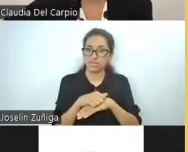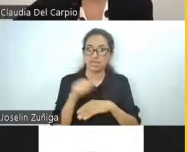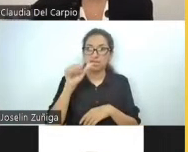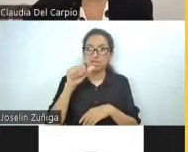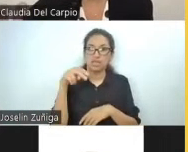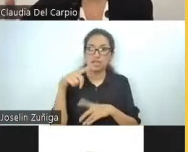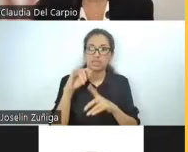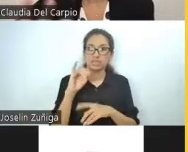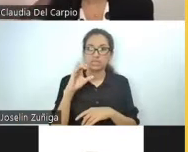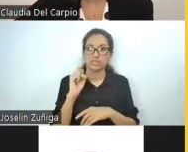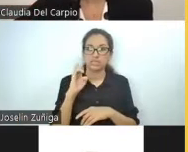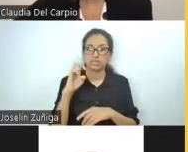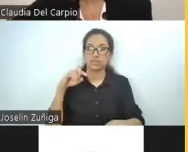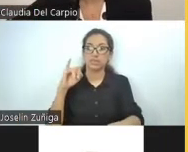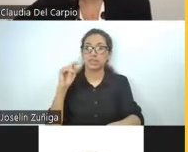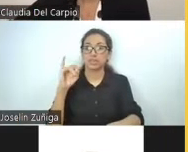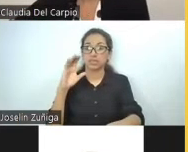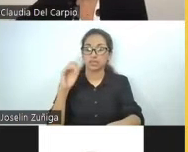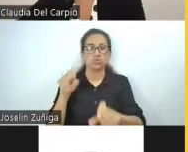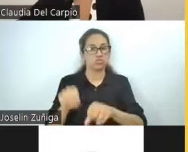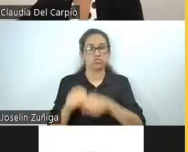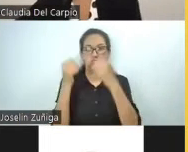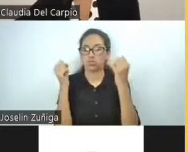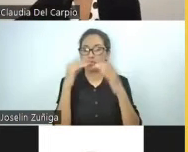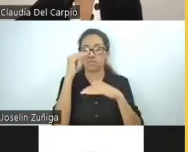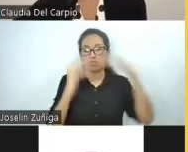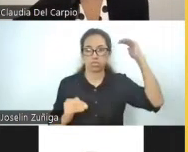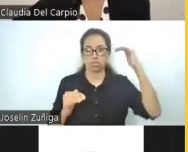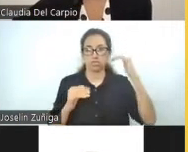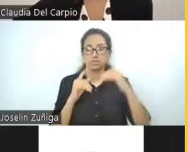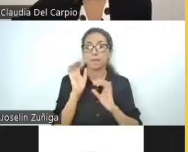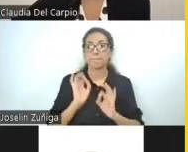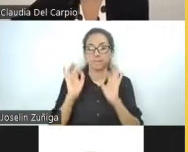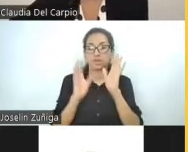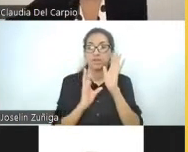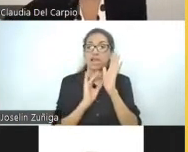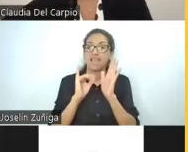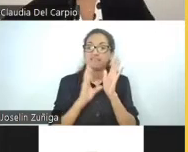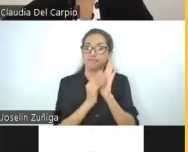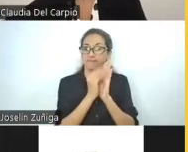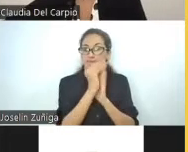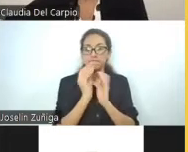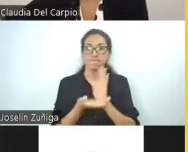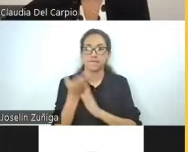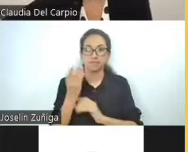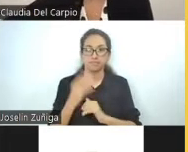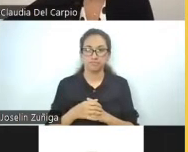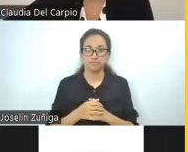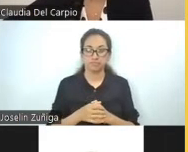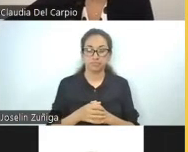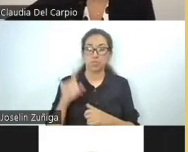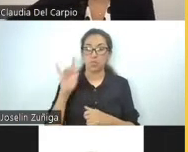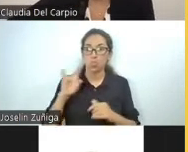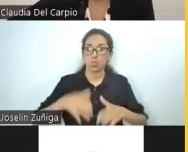antisépticos rompe todo ese equilibrio y es contraproducente, aumentan las infecciones. Usar